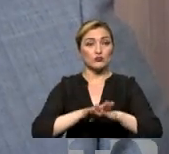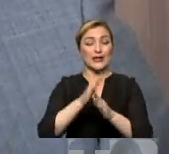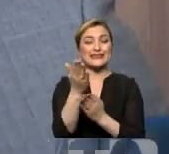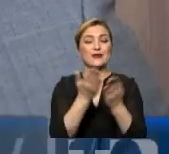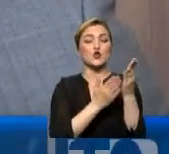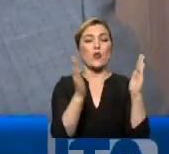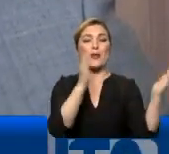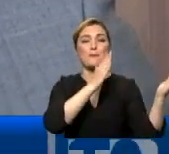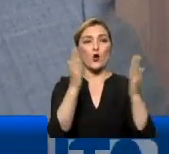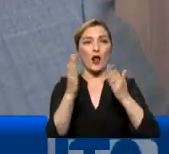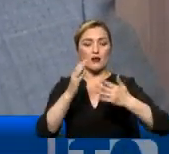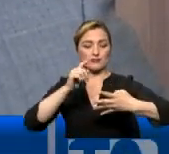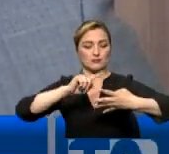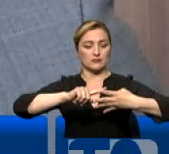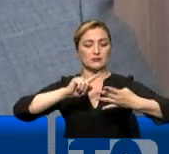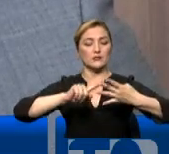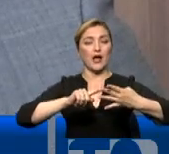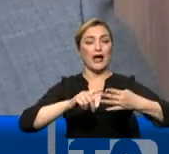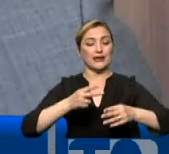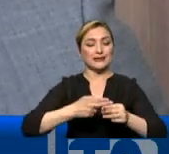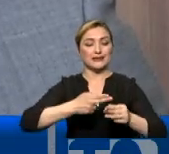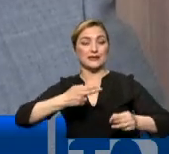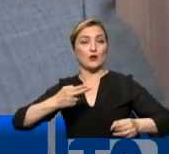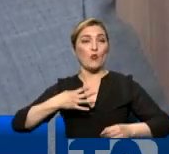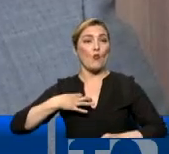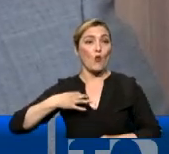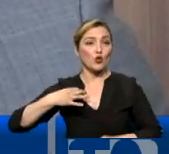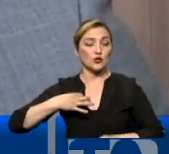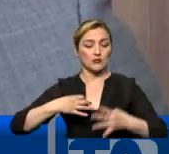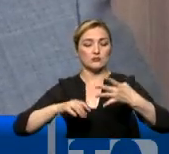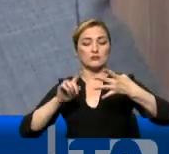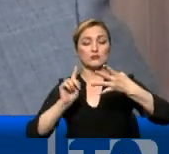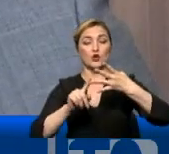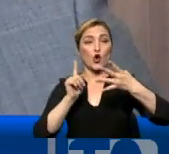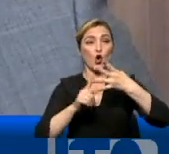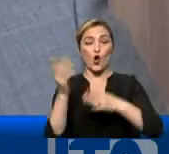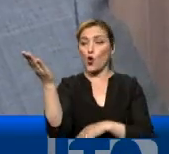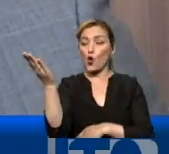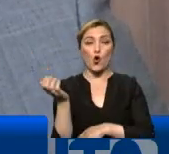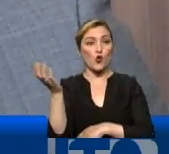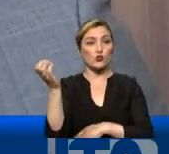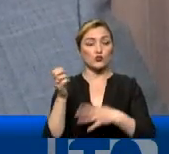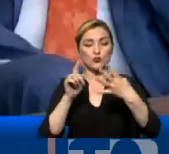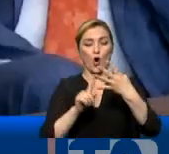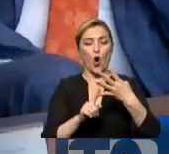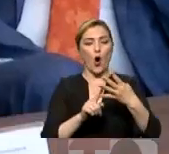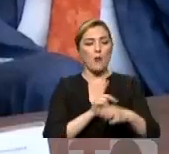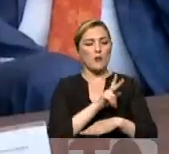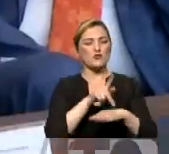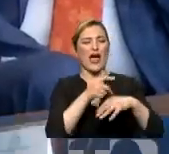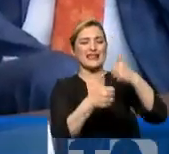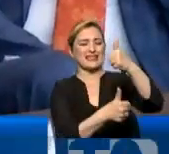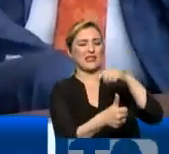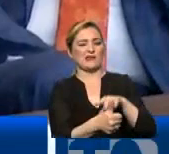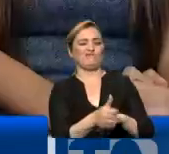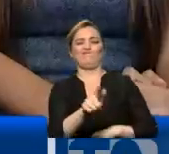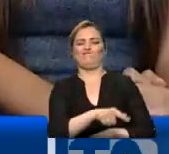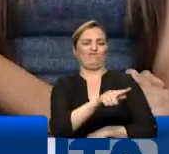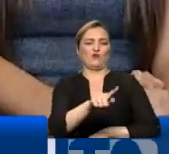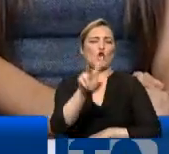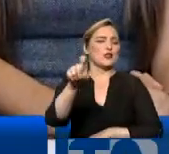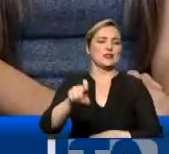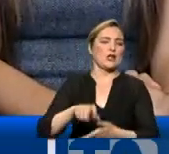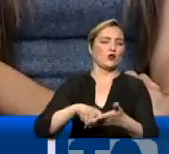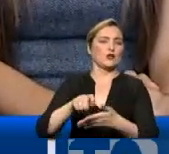servicios ocasionales, renuncias voluntarias, jubilaciones y supresión de partidas. Las autoridades aclararon que no